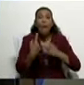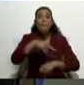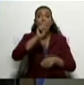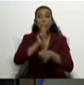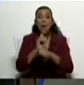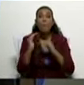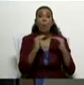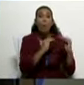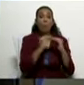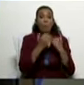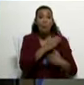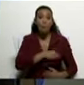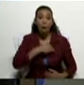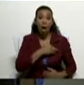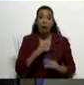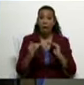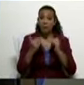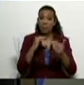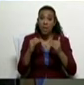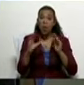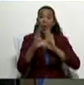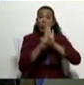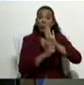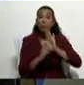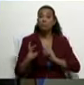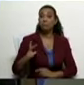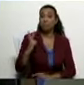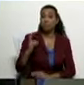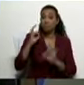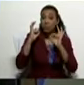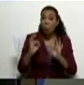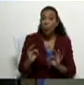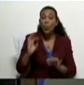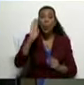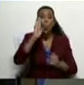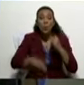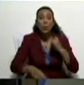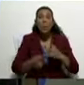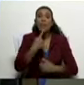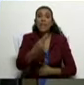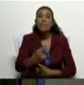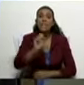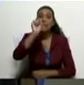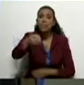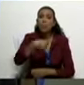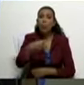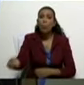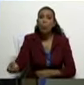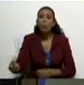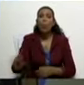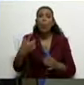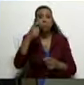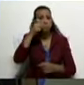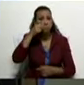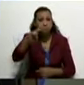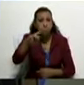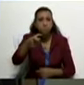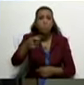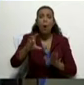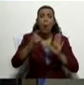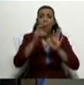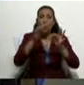principios constitucionales. Será el máximo y último intérprete de esta Constitución y velará por